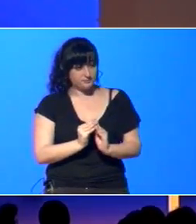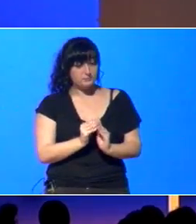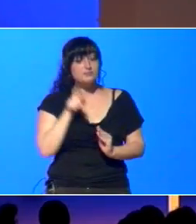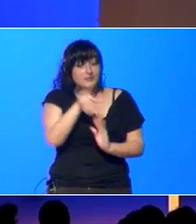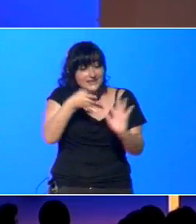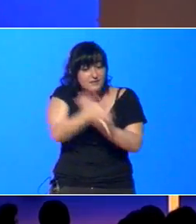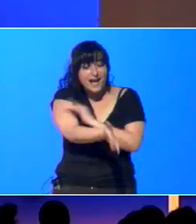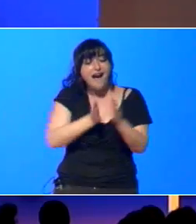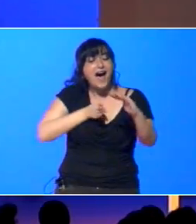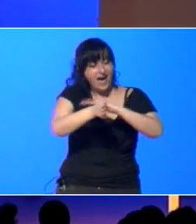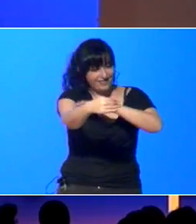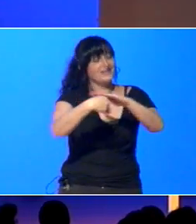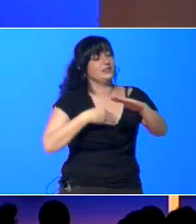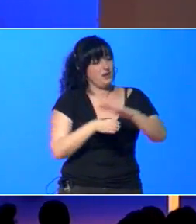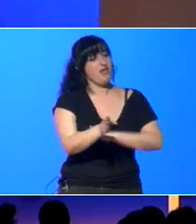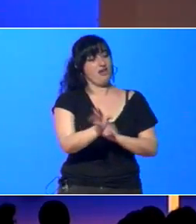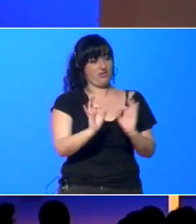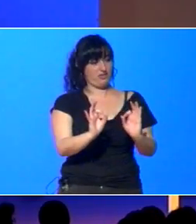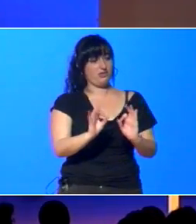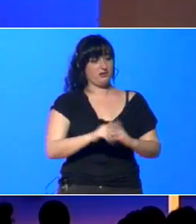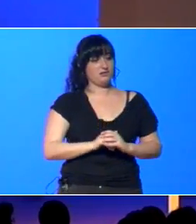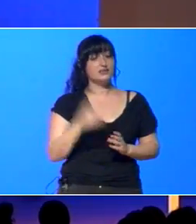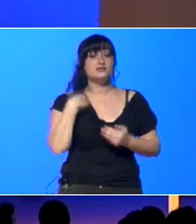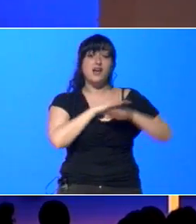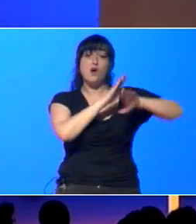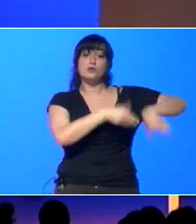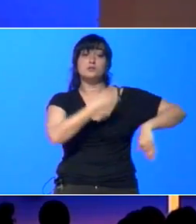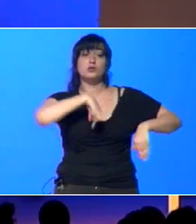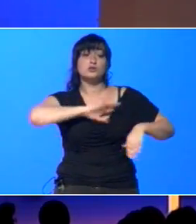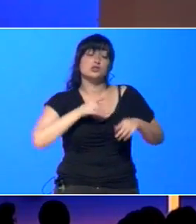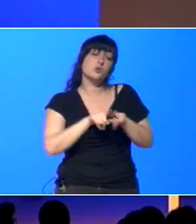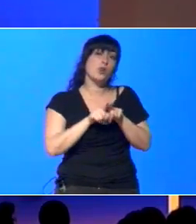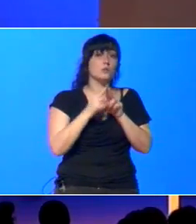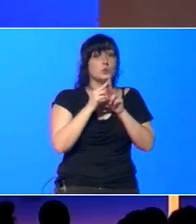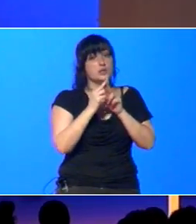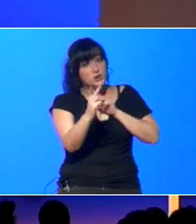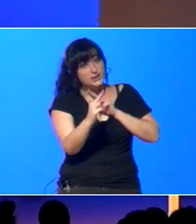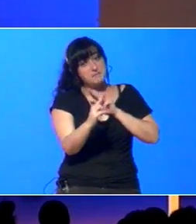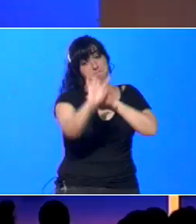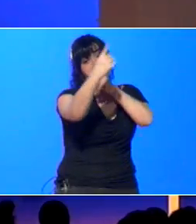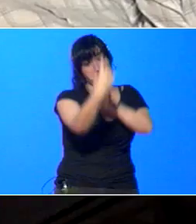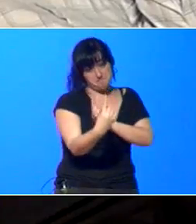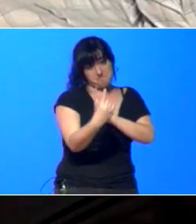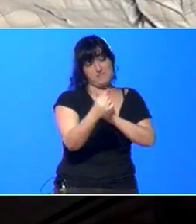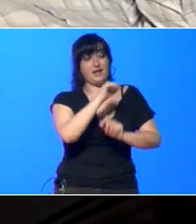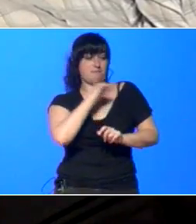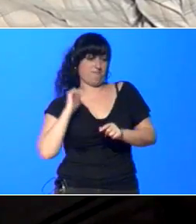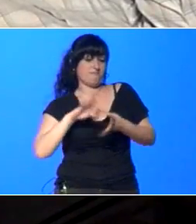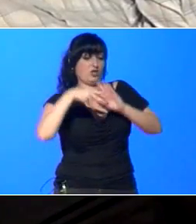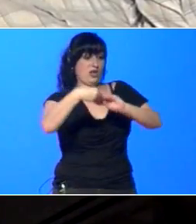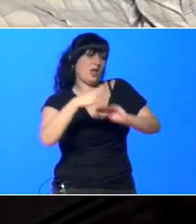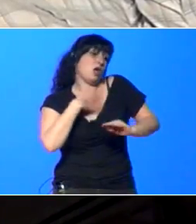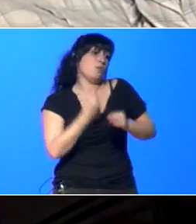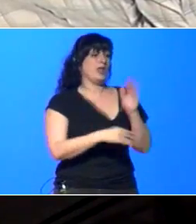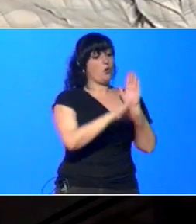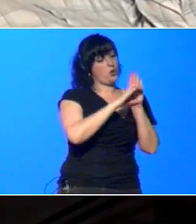accesibilidad. También es accesibilidad. Y por último llegamos a una respuesta personalizada, que puede ser una adaptación curricular,